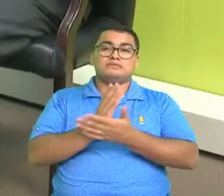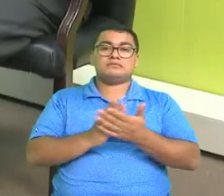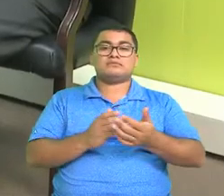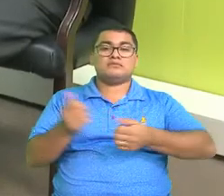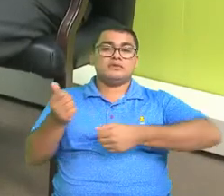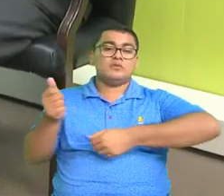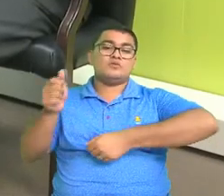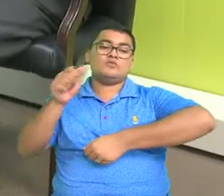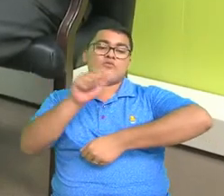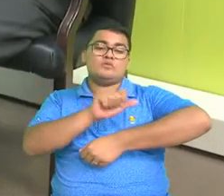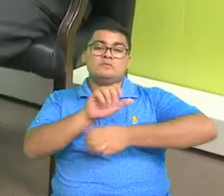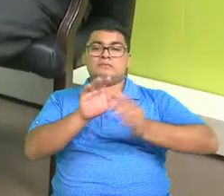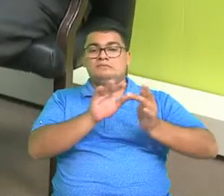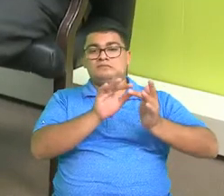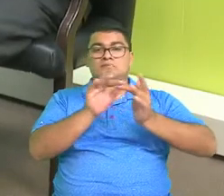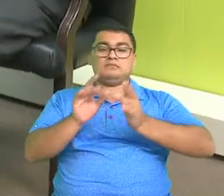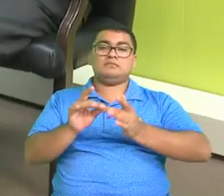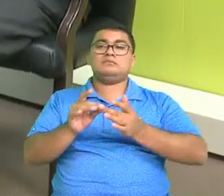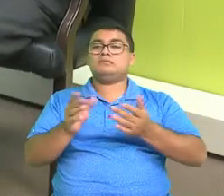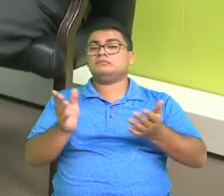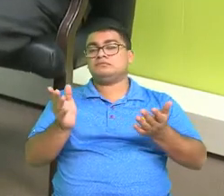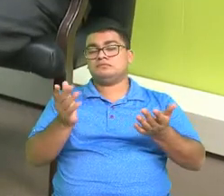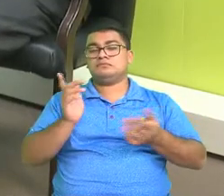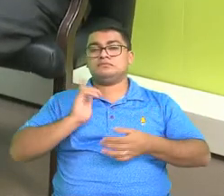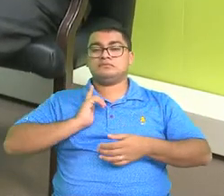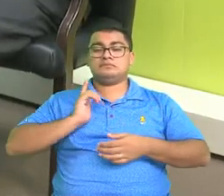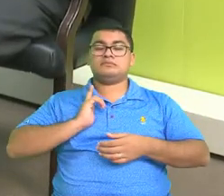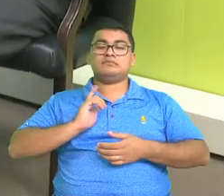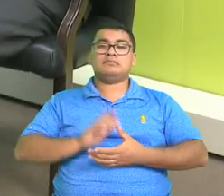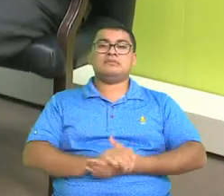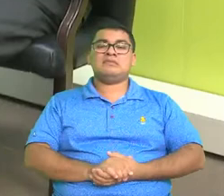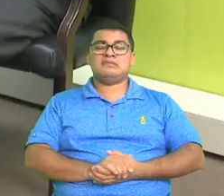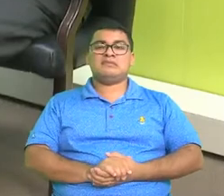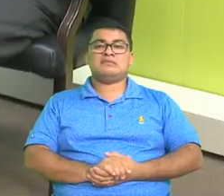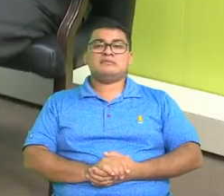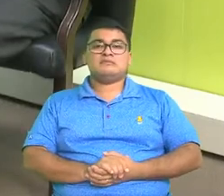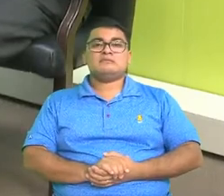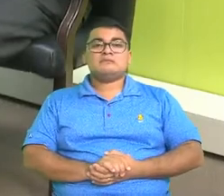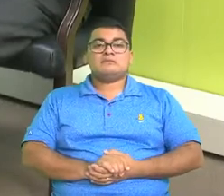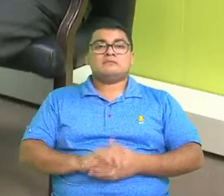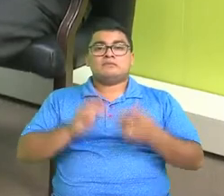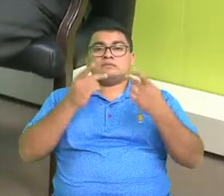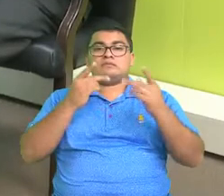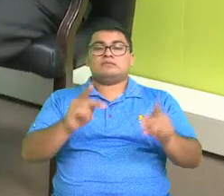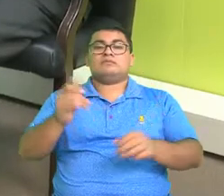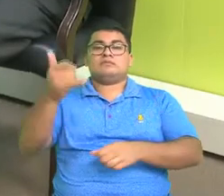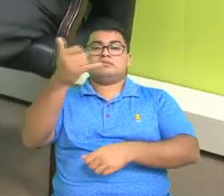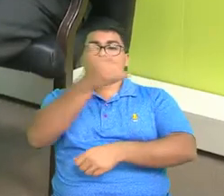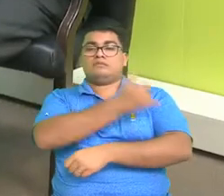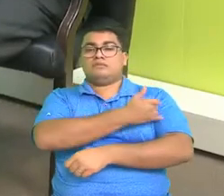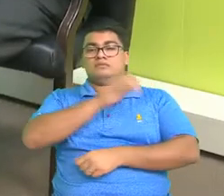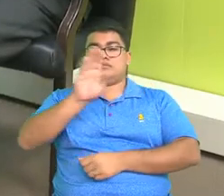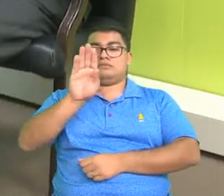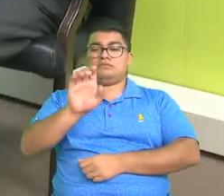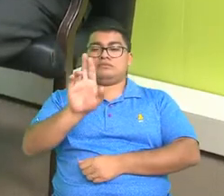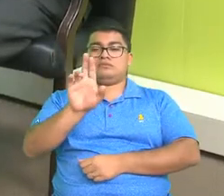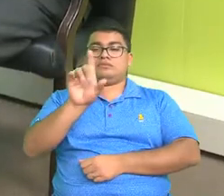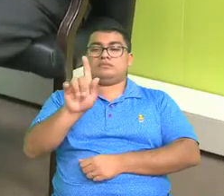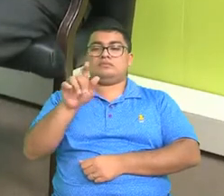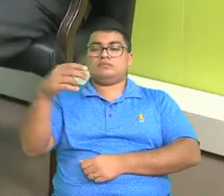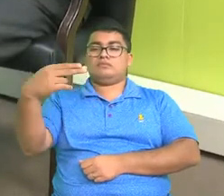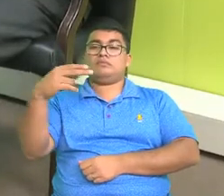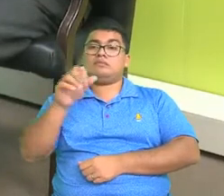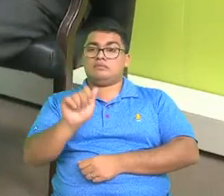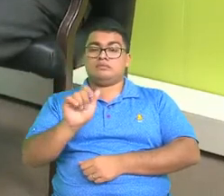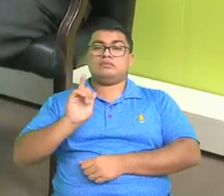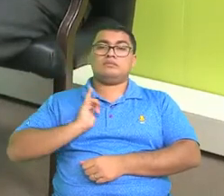especiales para prematuros que se le dan a estos bebés. Sí, pero en el Hospital Berta Calderón, ahí tiene un banco de leche. A las